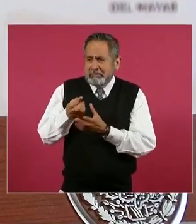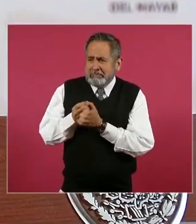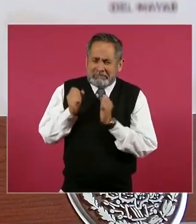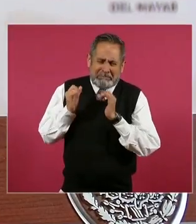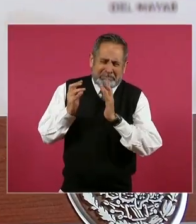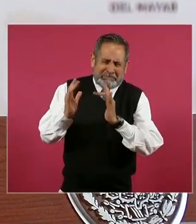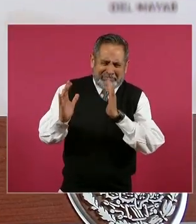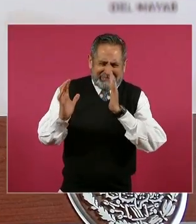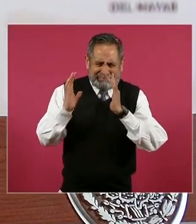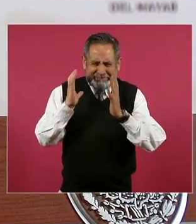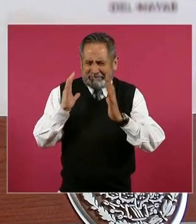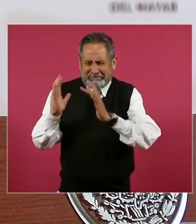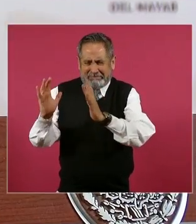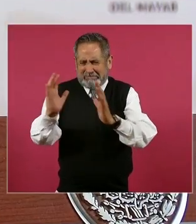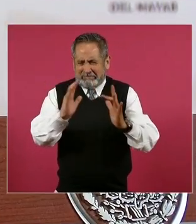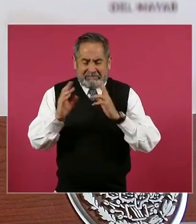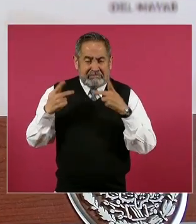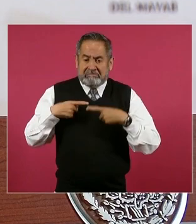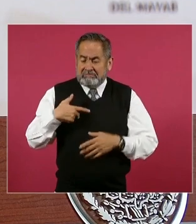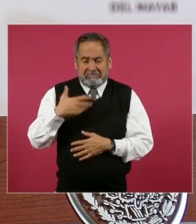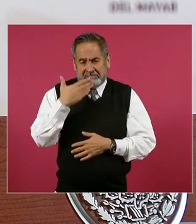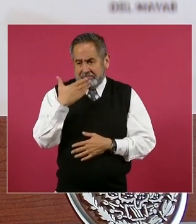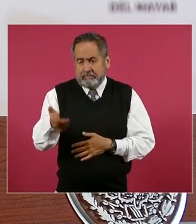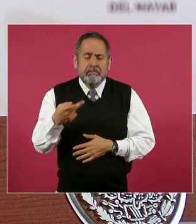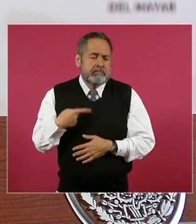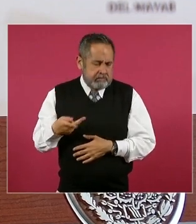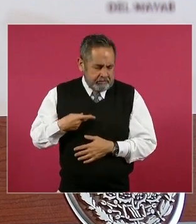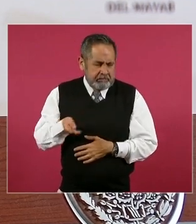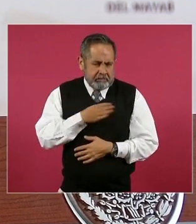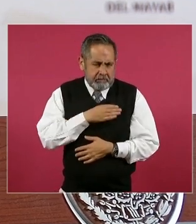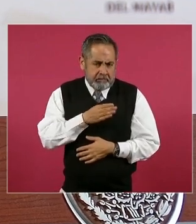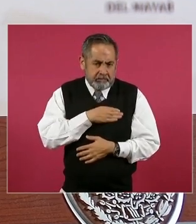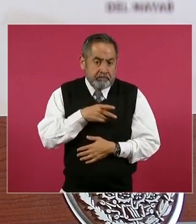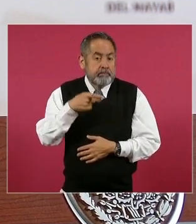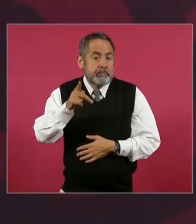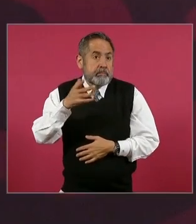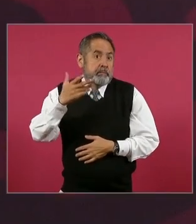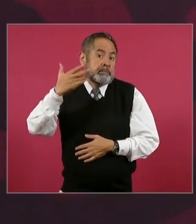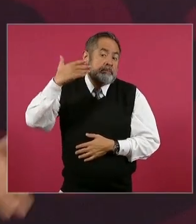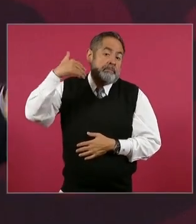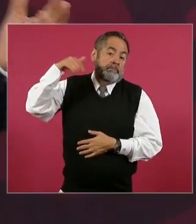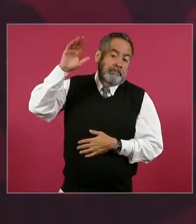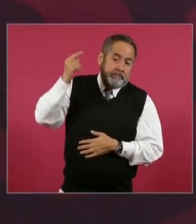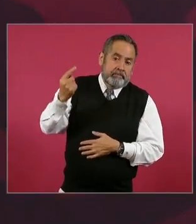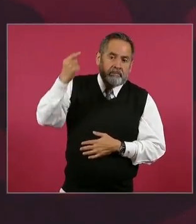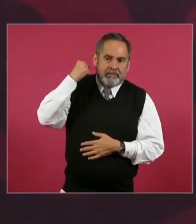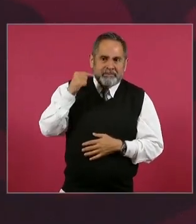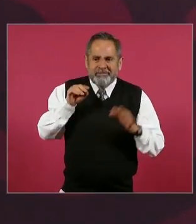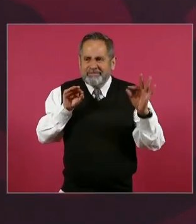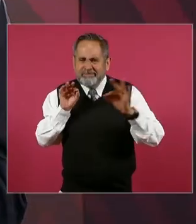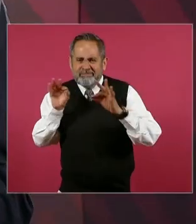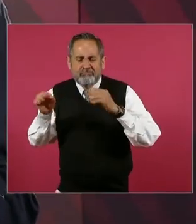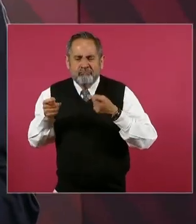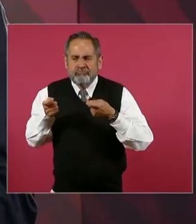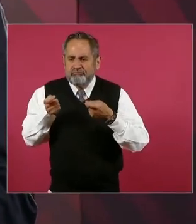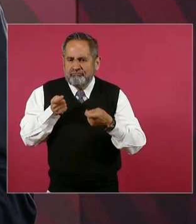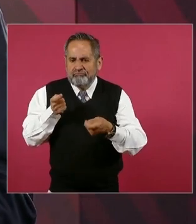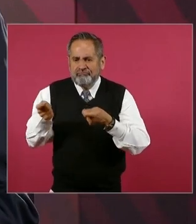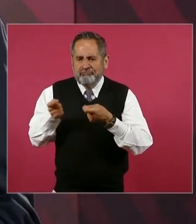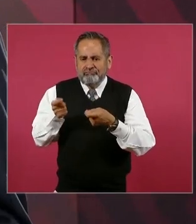acto extraordinario gente muy buena pero en ese entonces pues había mucho